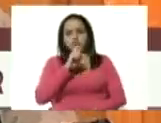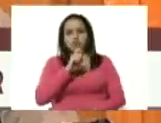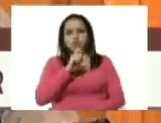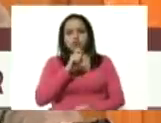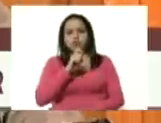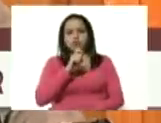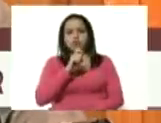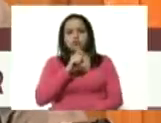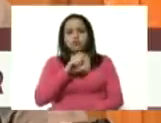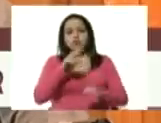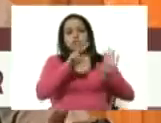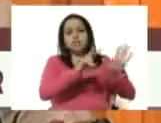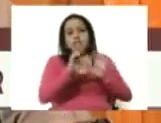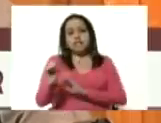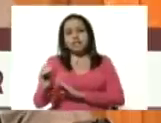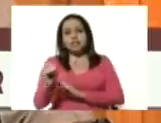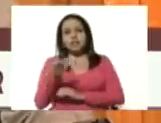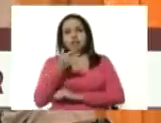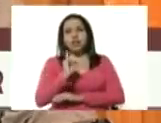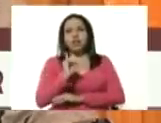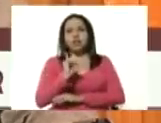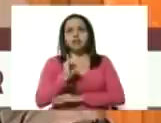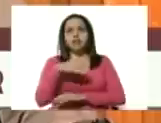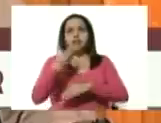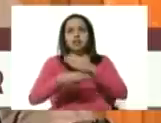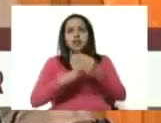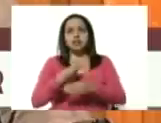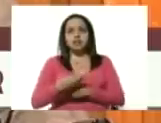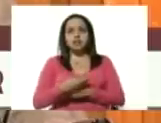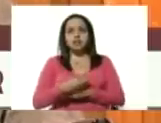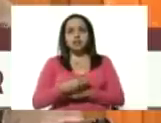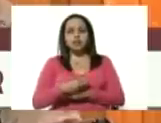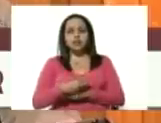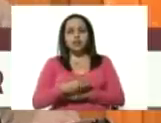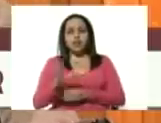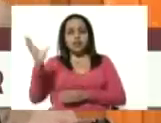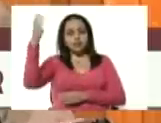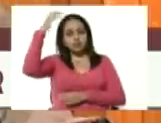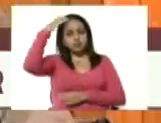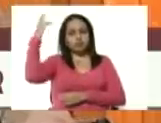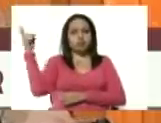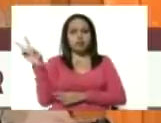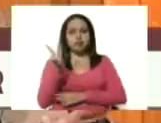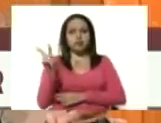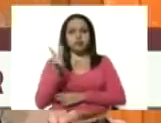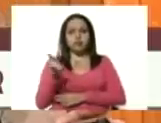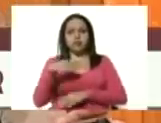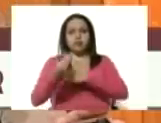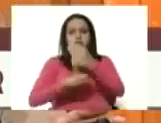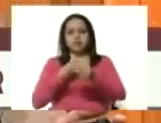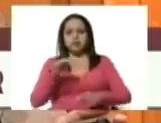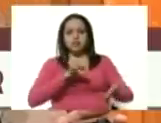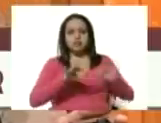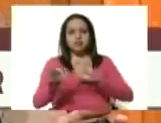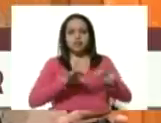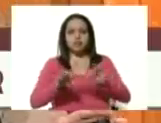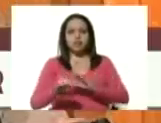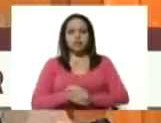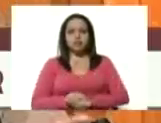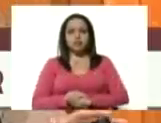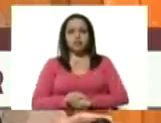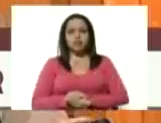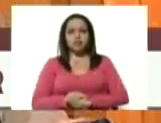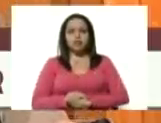eligiendo el Miss Venezuela y ese acto se realizaba en el Teatro Las